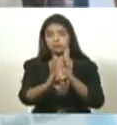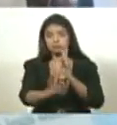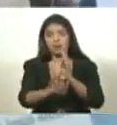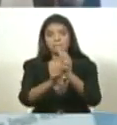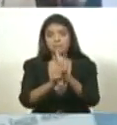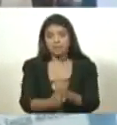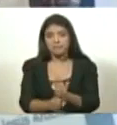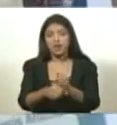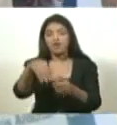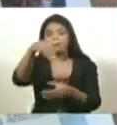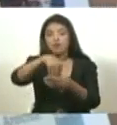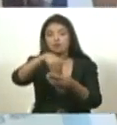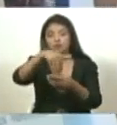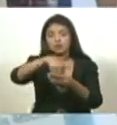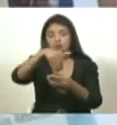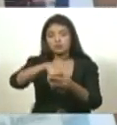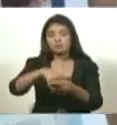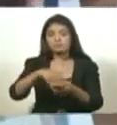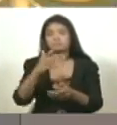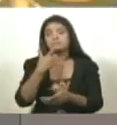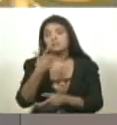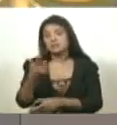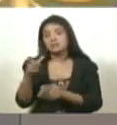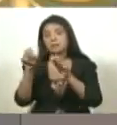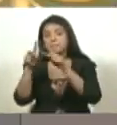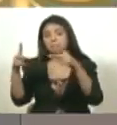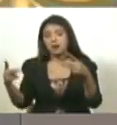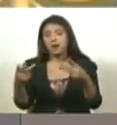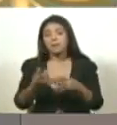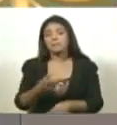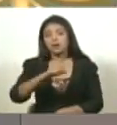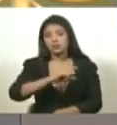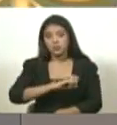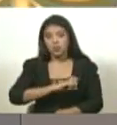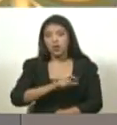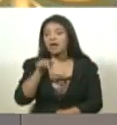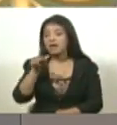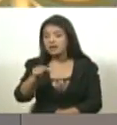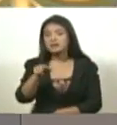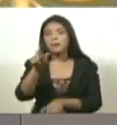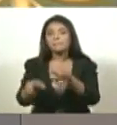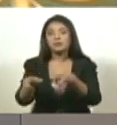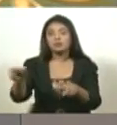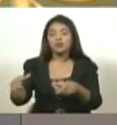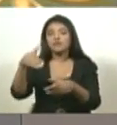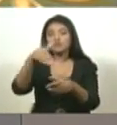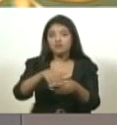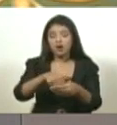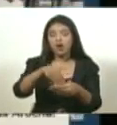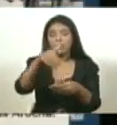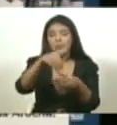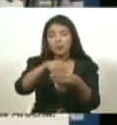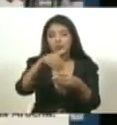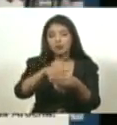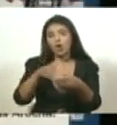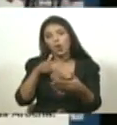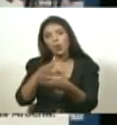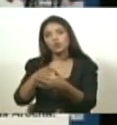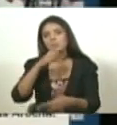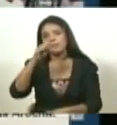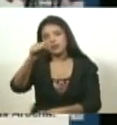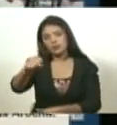para votar, y según ese diario español, esta gente está esperando para votar contra